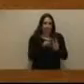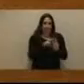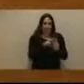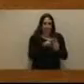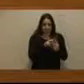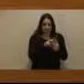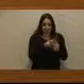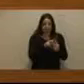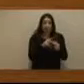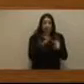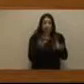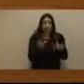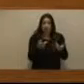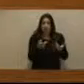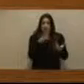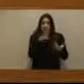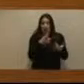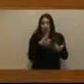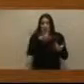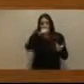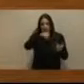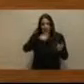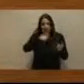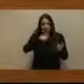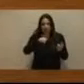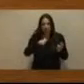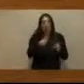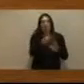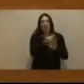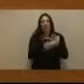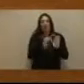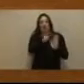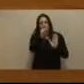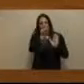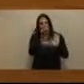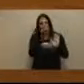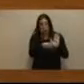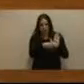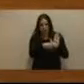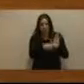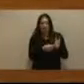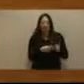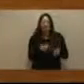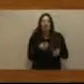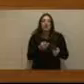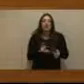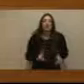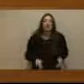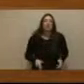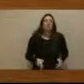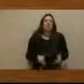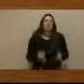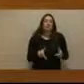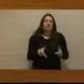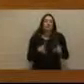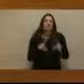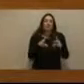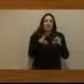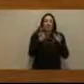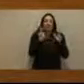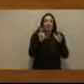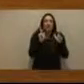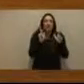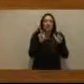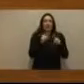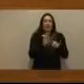Y por eso traemos ese asunto hoy de nuevo al Pleno. No vamos a permitir el intento de